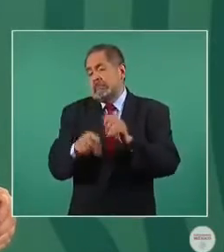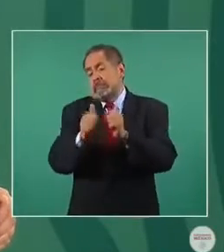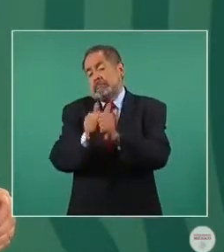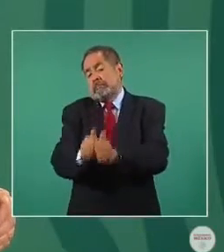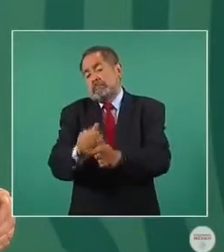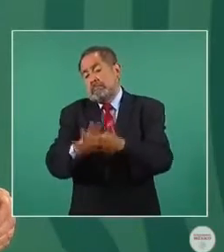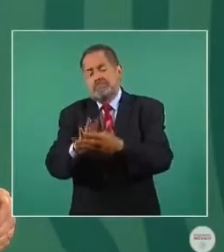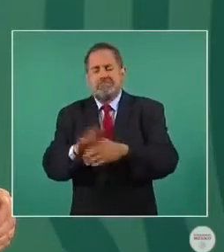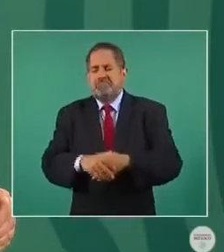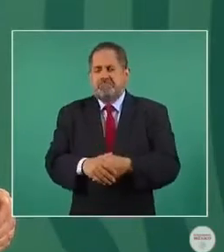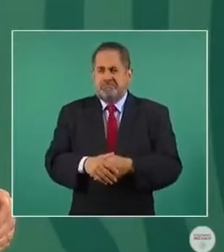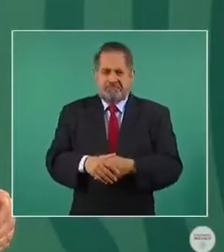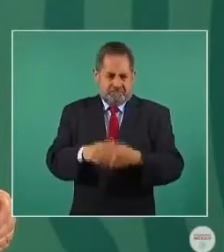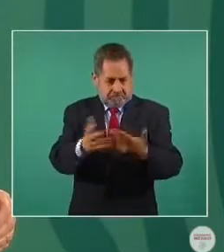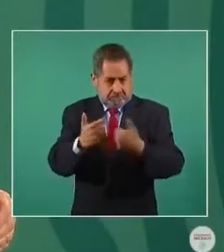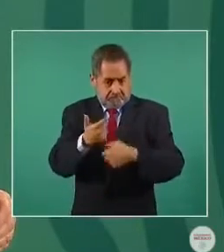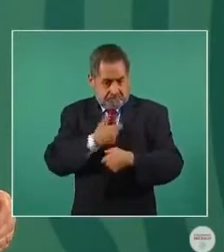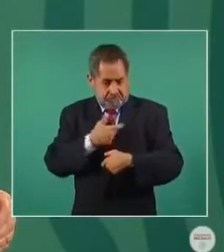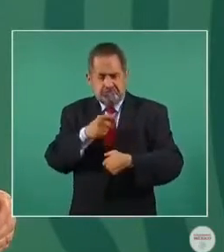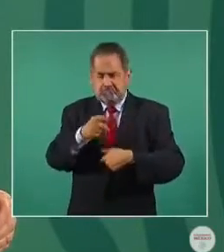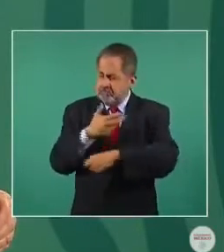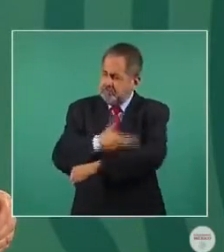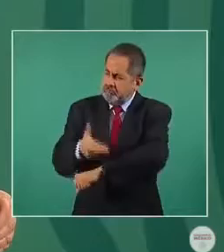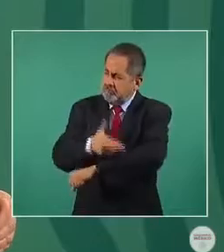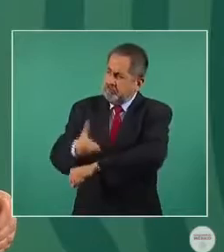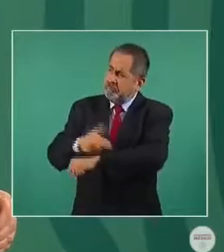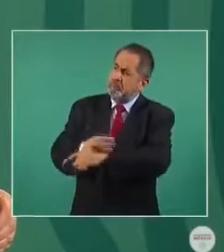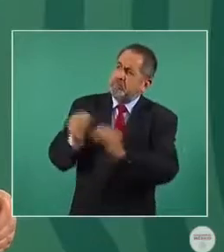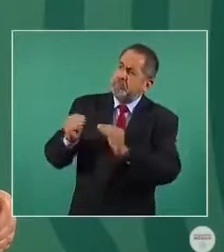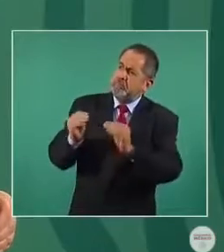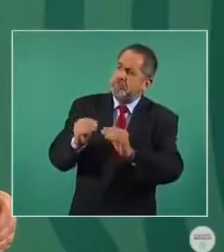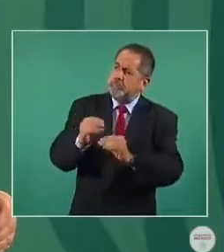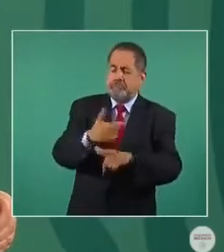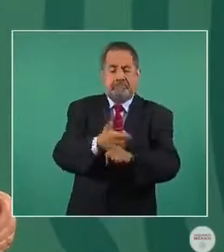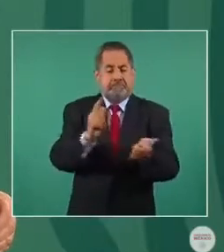que a todos sus clientes